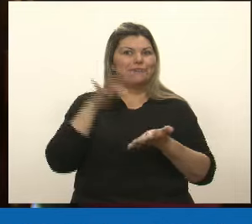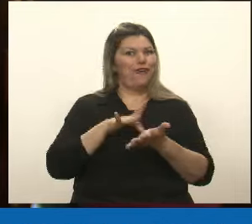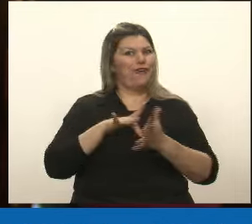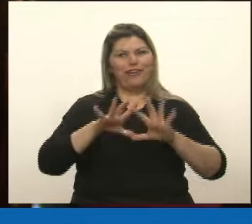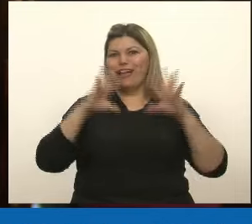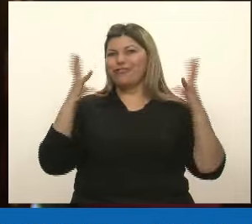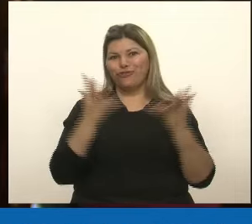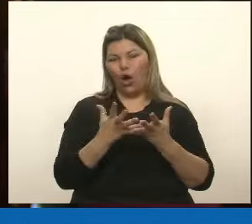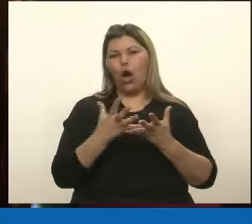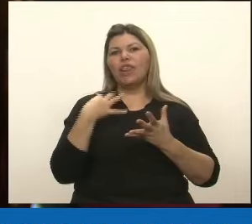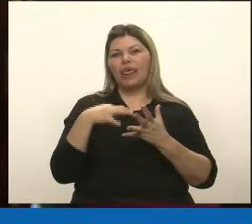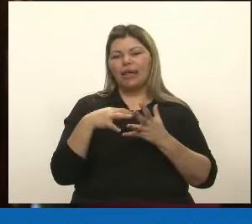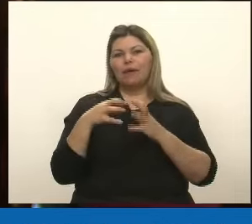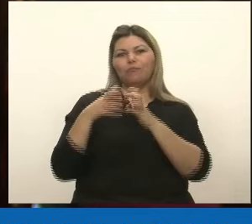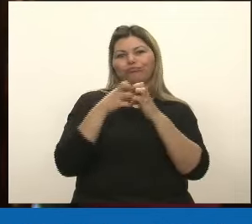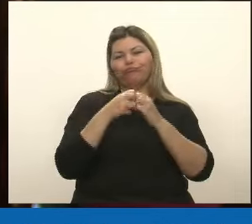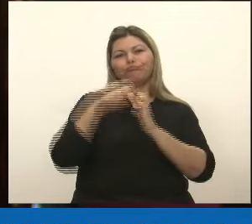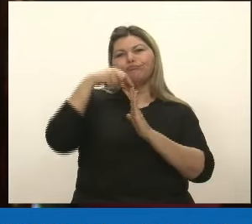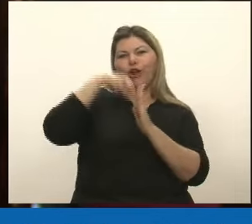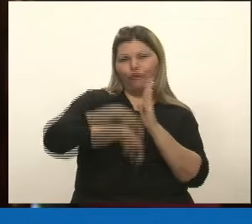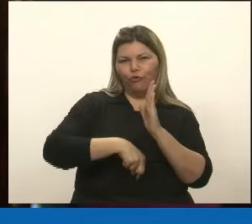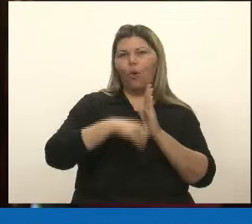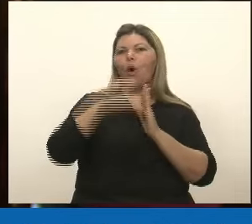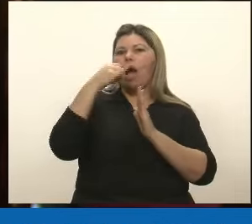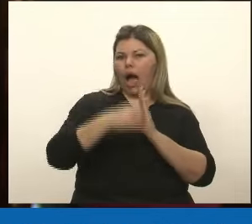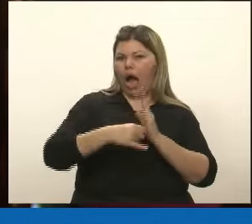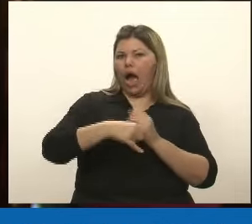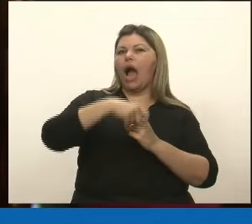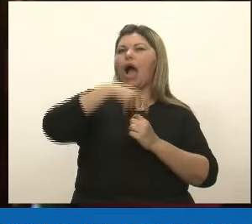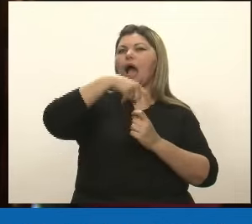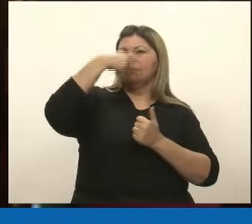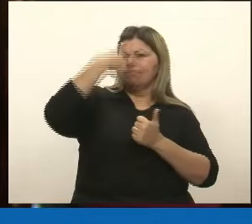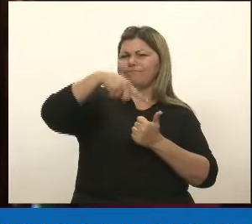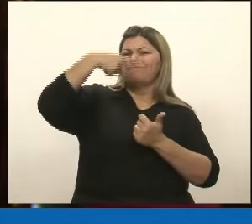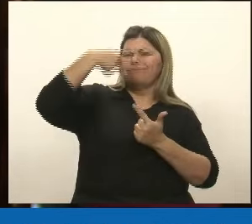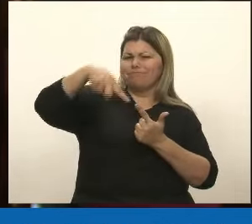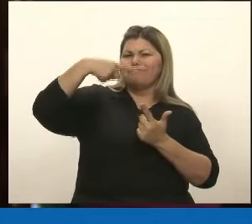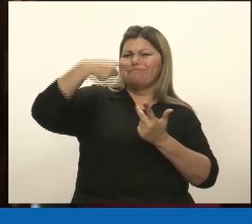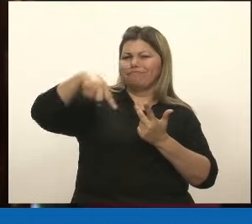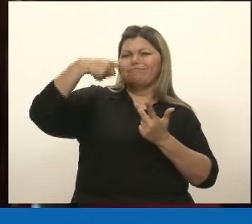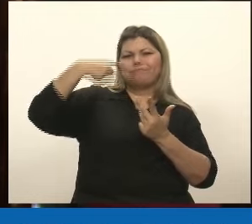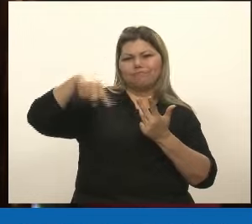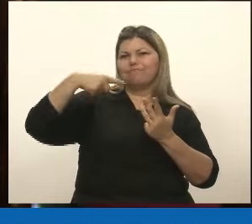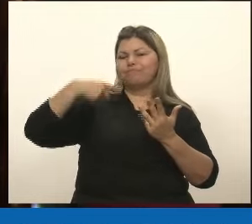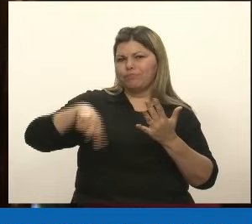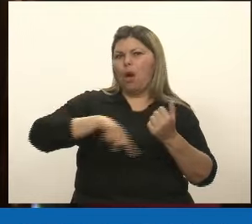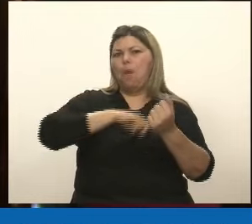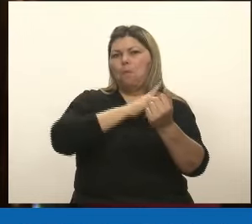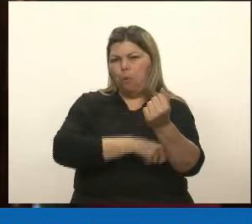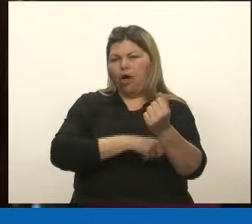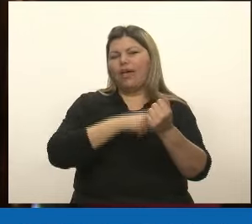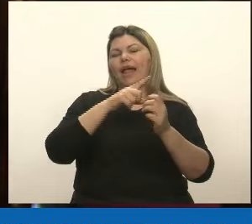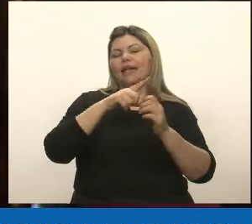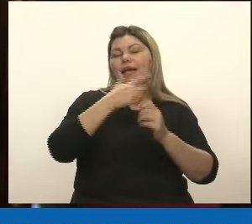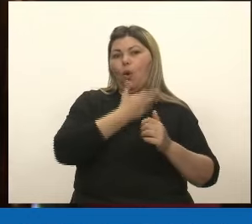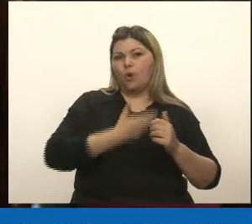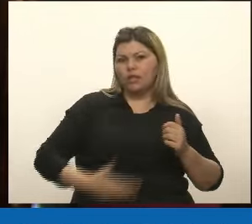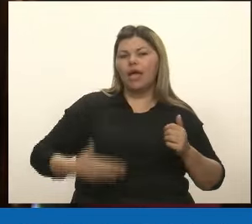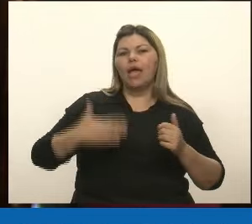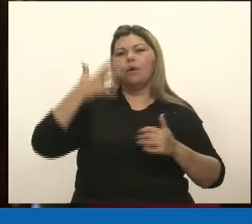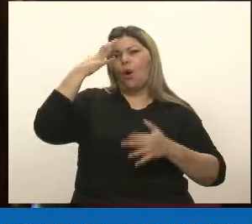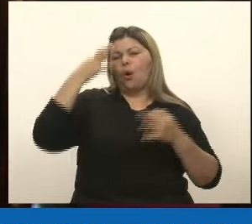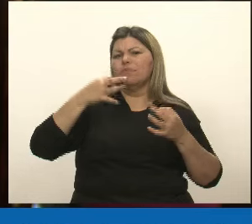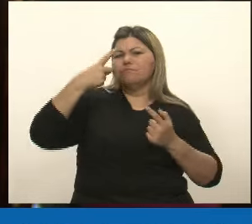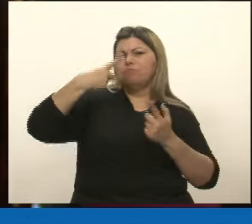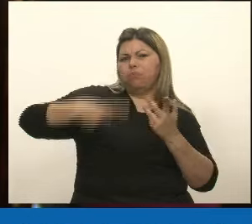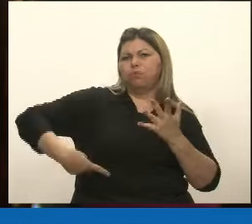discusión profunda. Está el cuerpo diplomático, están los entes autárquicos, está el Poder Ejecutivo, el Poder Judicial, el Poder Legislativo. Bueno,